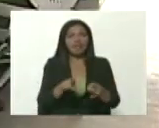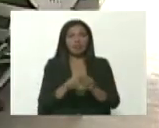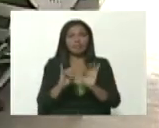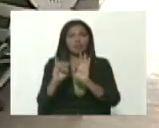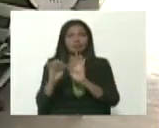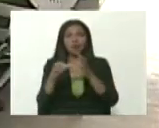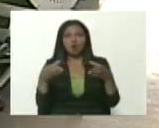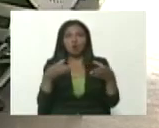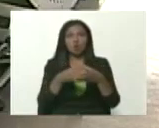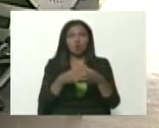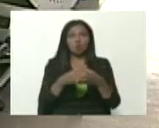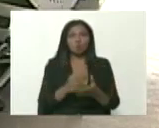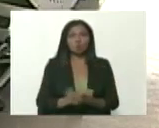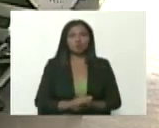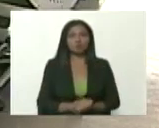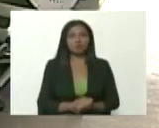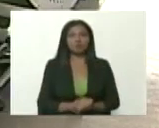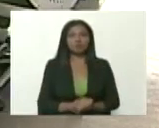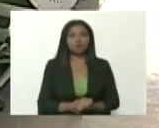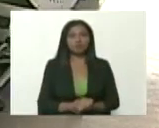este grupo de